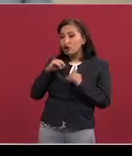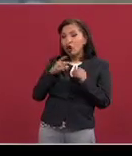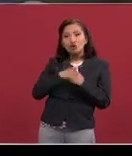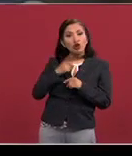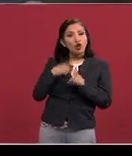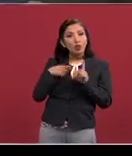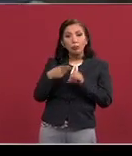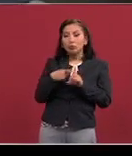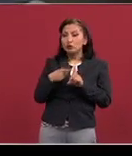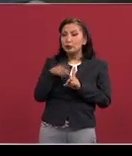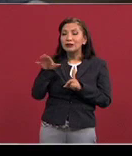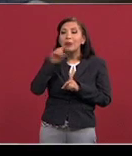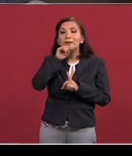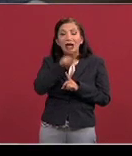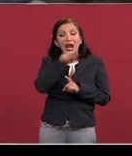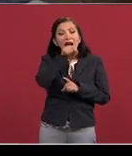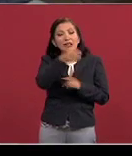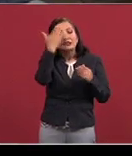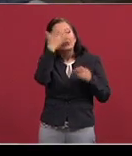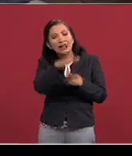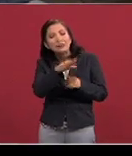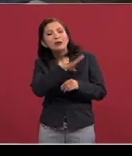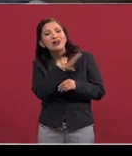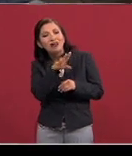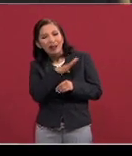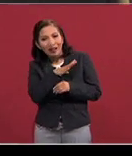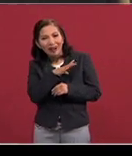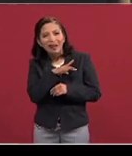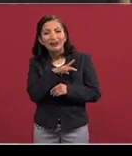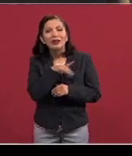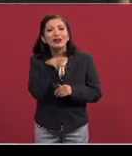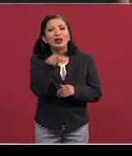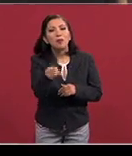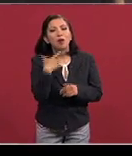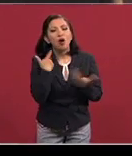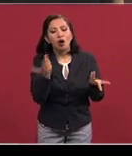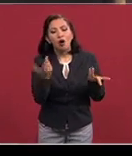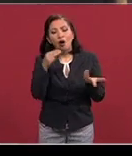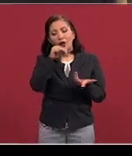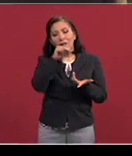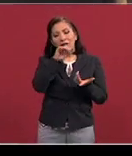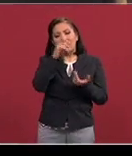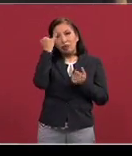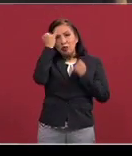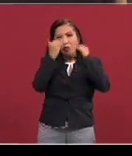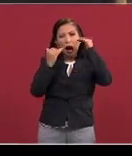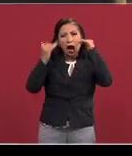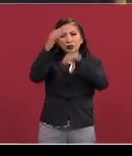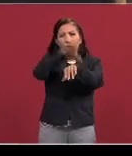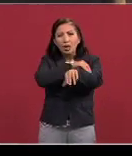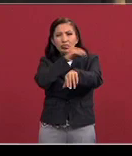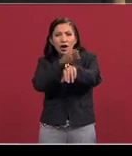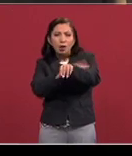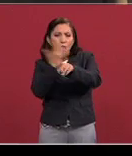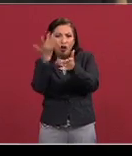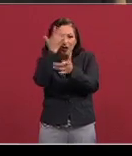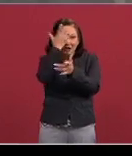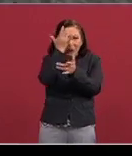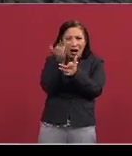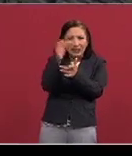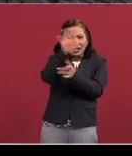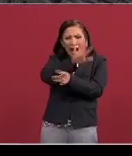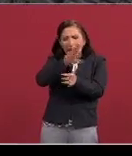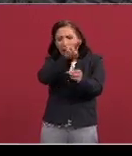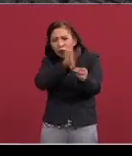del positivismo. Claro. También él entiende que hay una metafísica, que hay una energía mística en